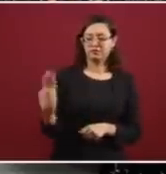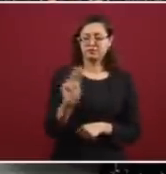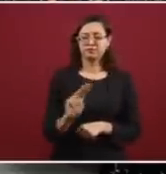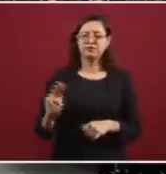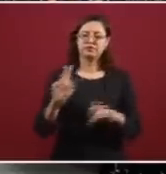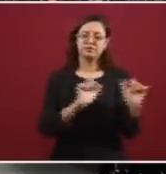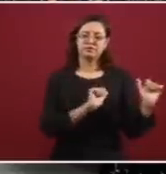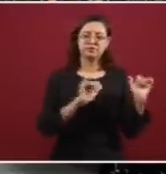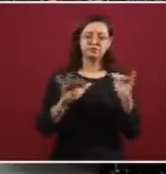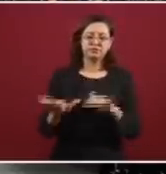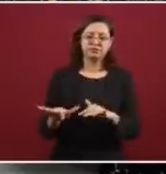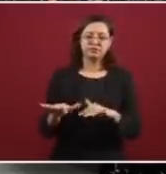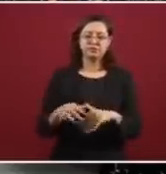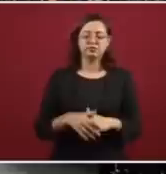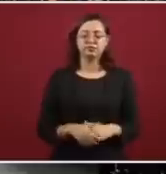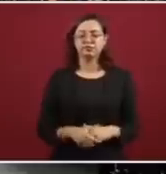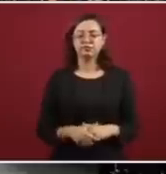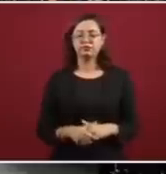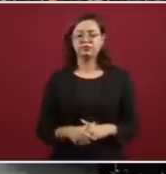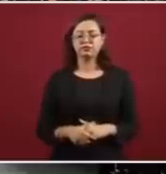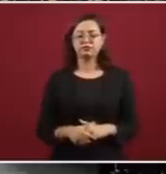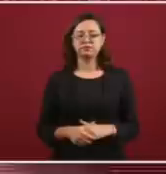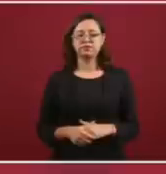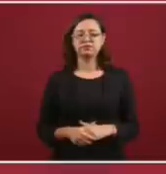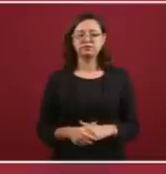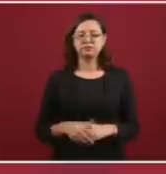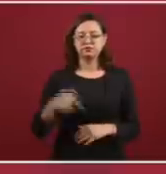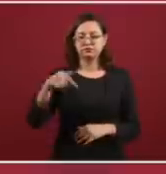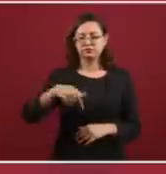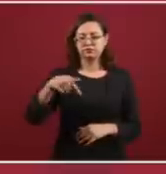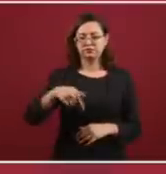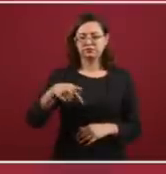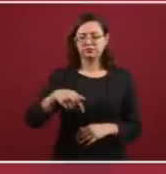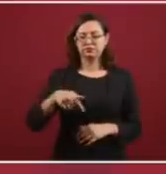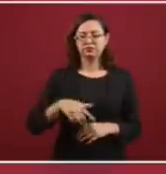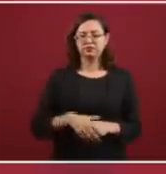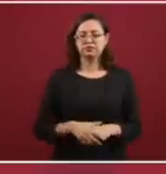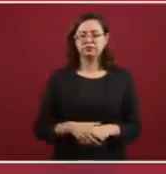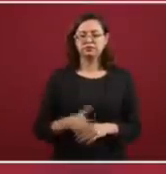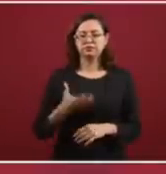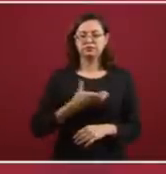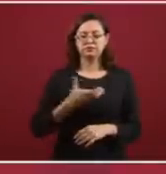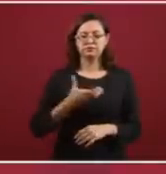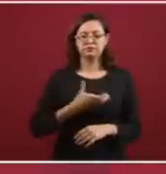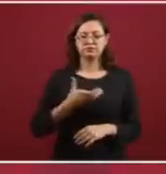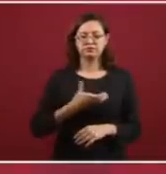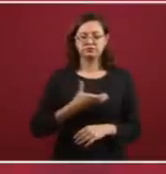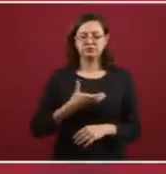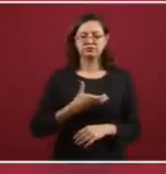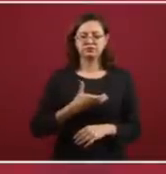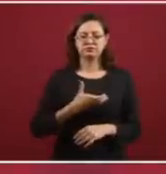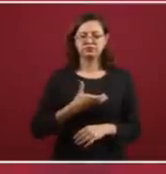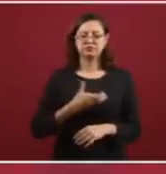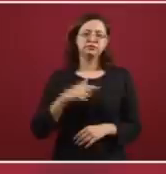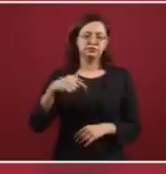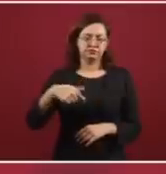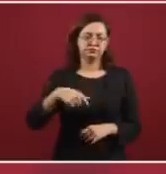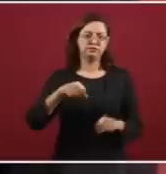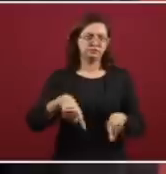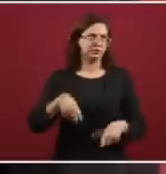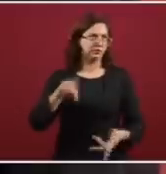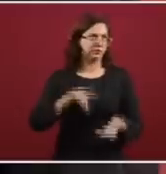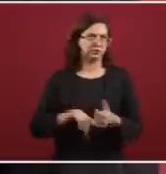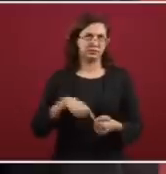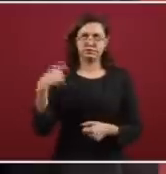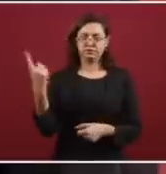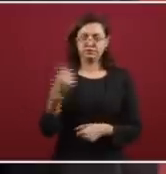vamos a estar aquí en el Zócalo y en el Palacio